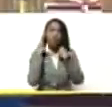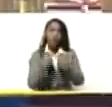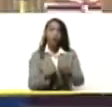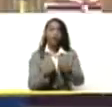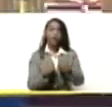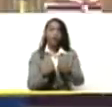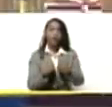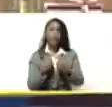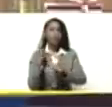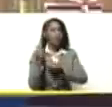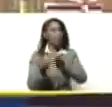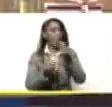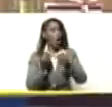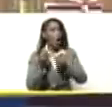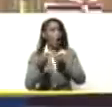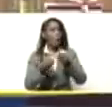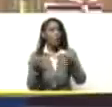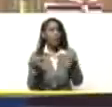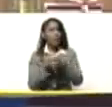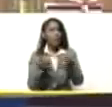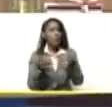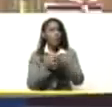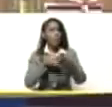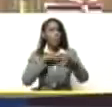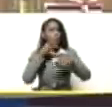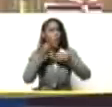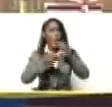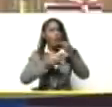ciento de la población adulta vacunada